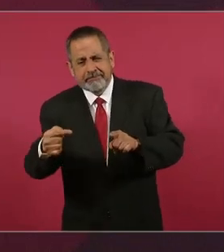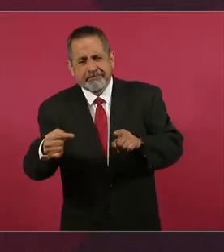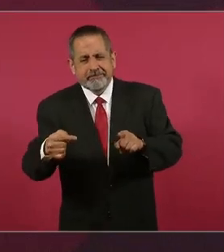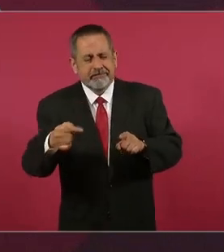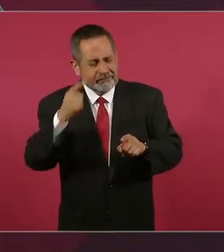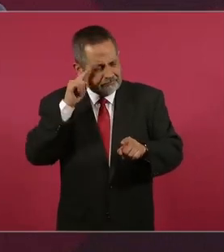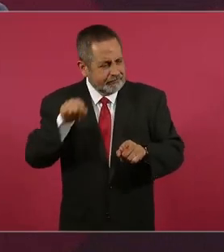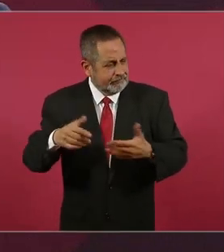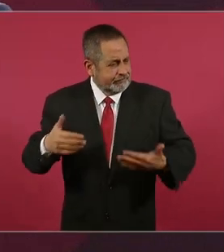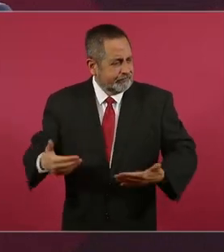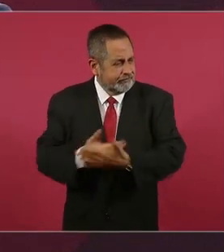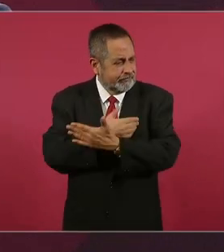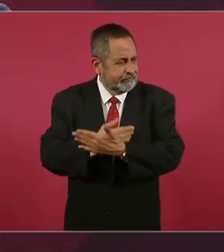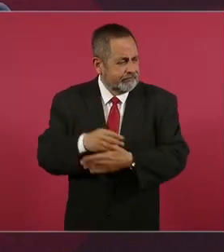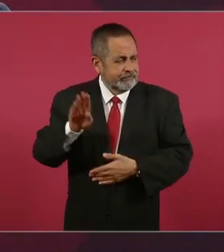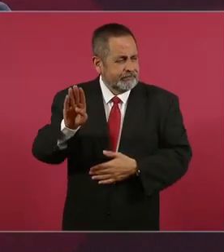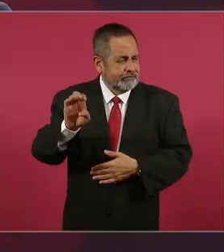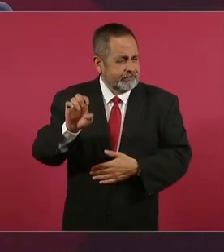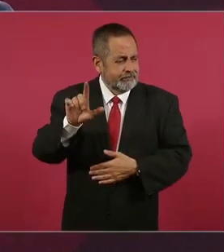donde nació don Belisario?